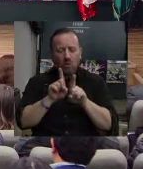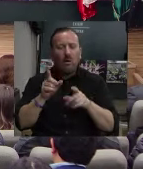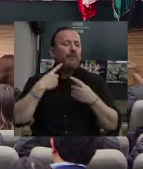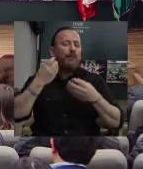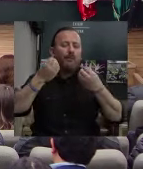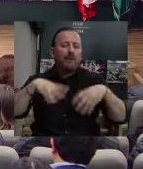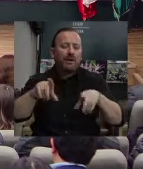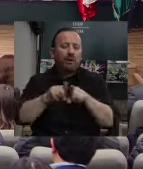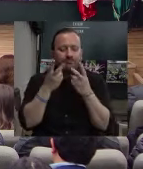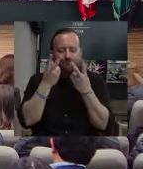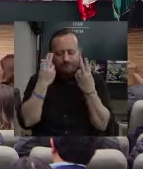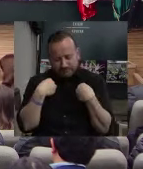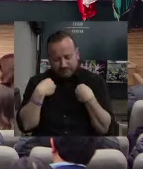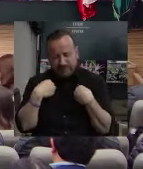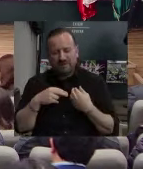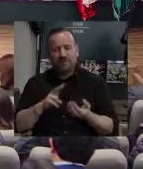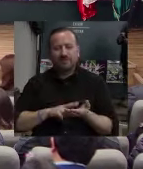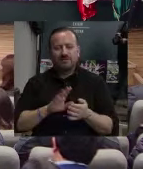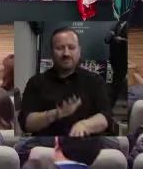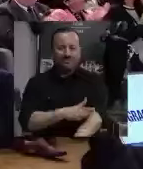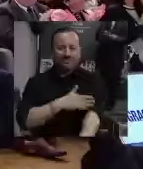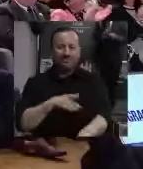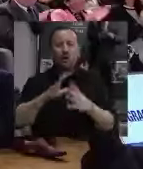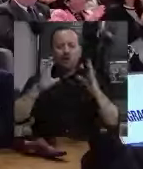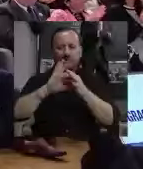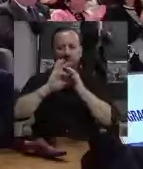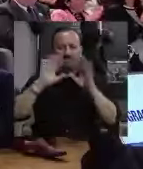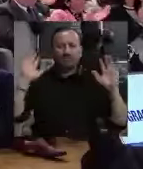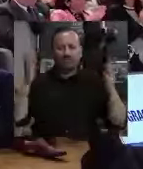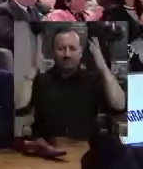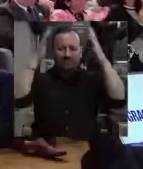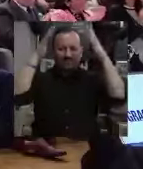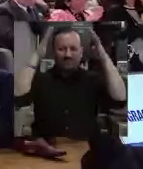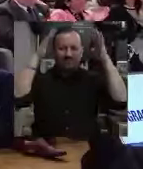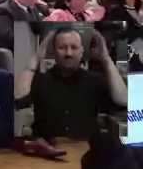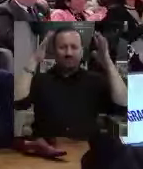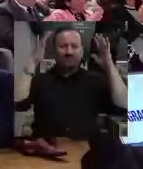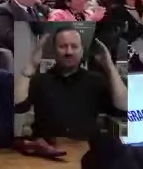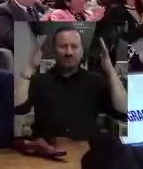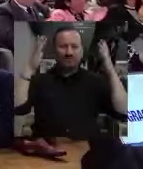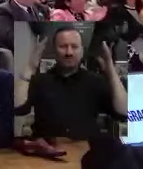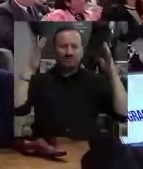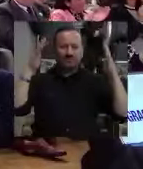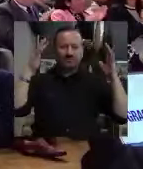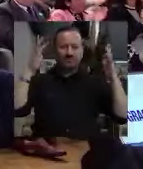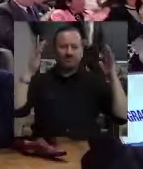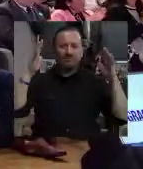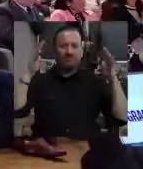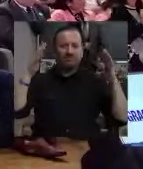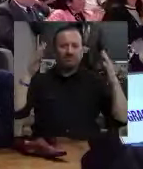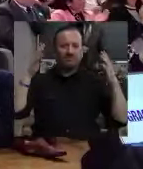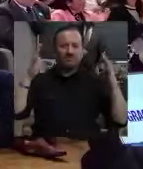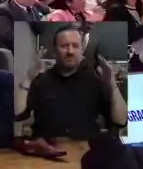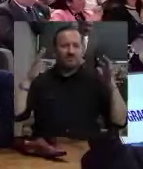Ay Muchas gracias Mario Enrique Vargas por por tu presentación por responder las